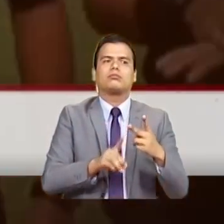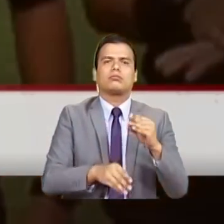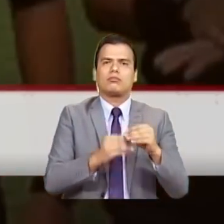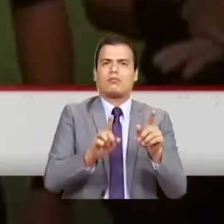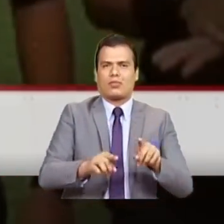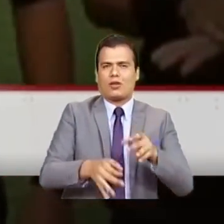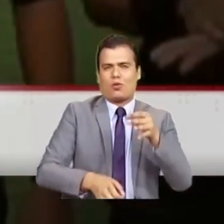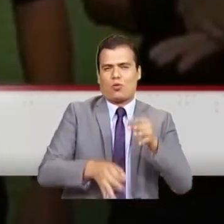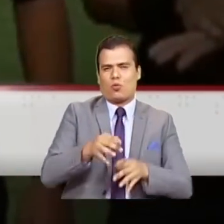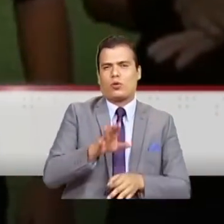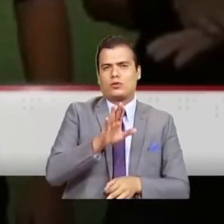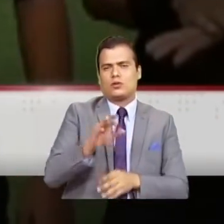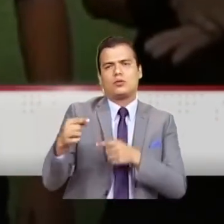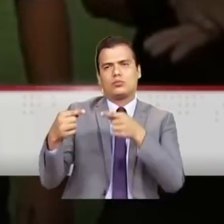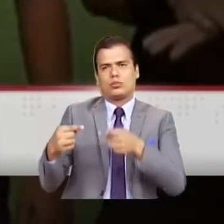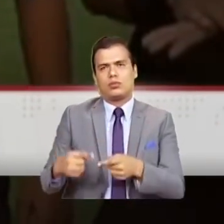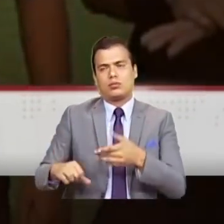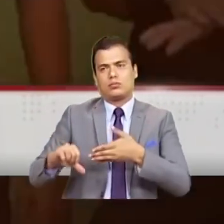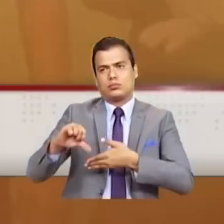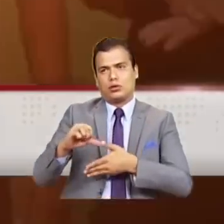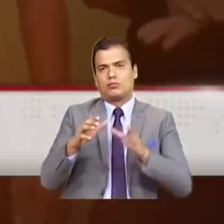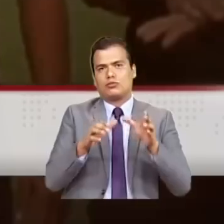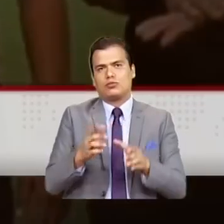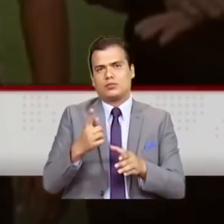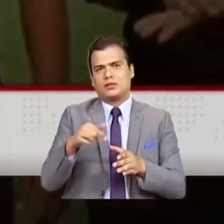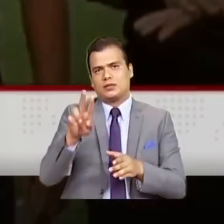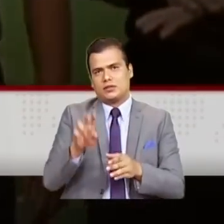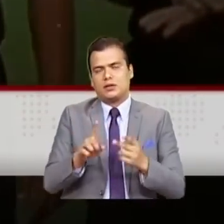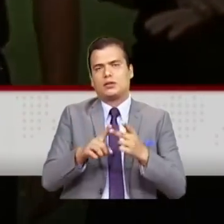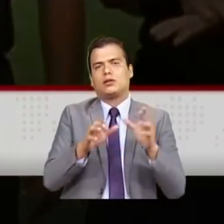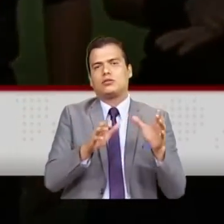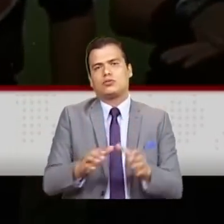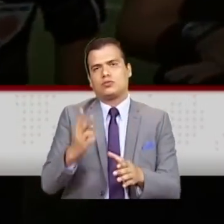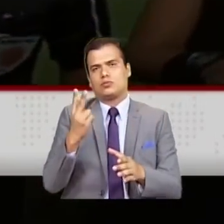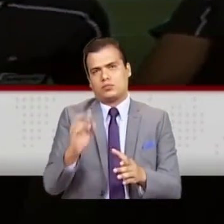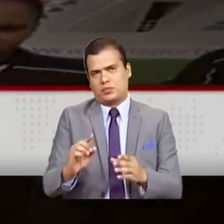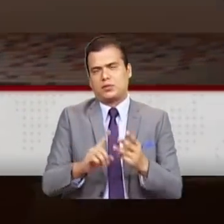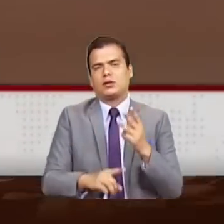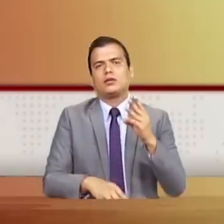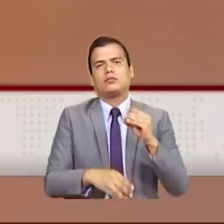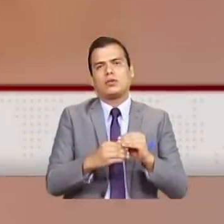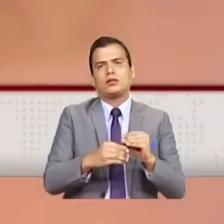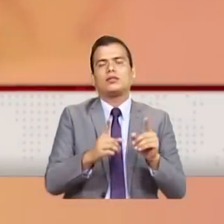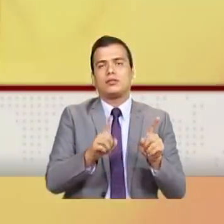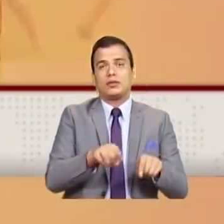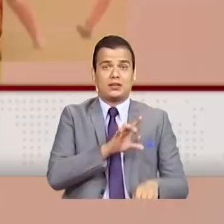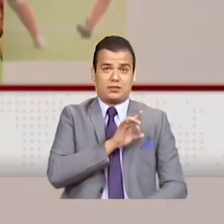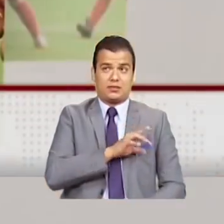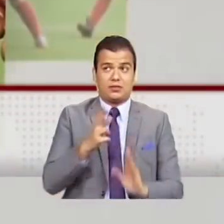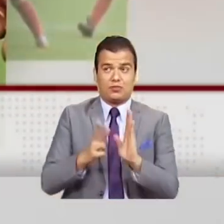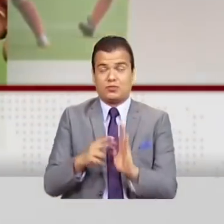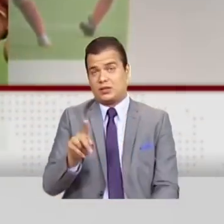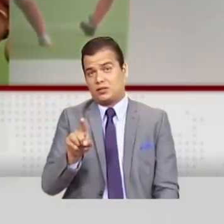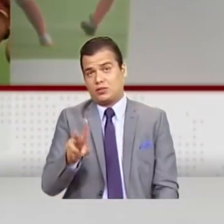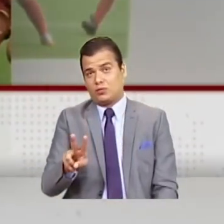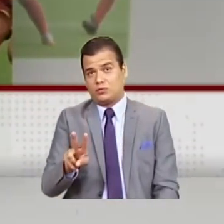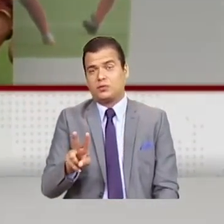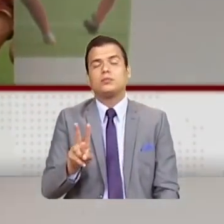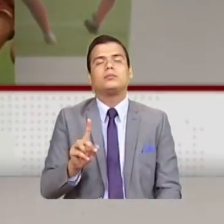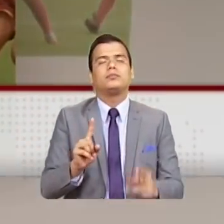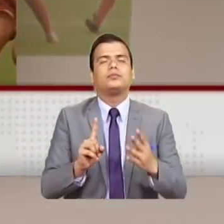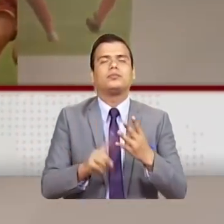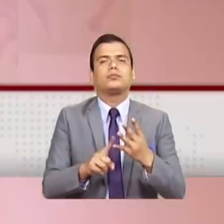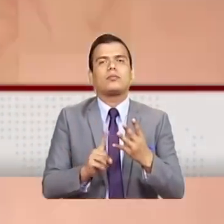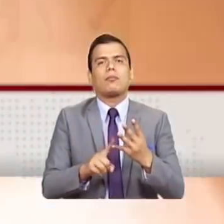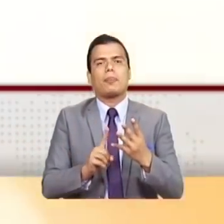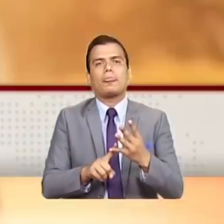juez en partidos suramericanos sub-17, sub-20, también estuve en los Juegos de Sur en Chile en el 2012 y también